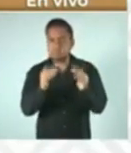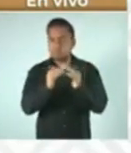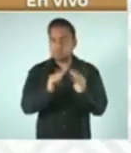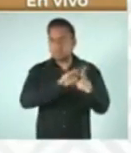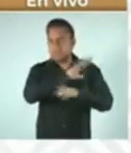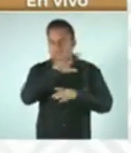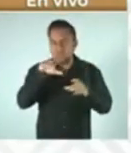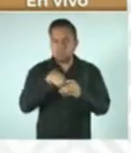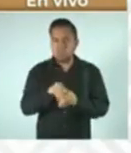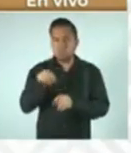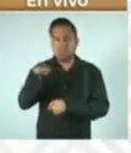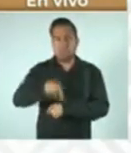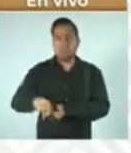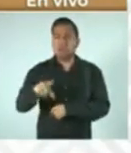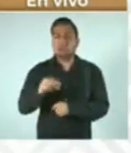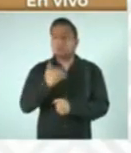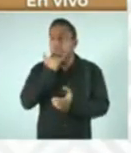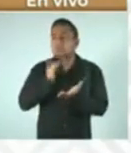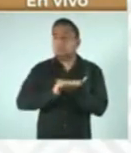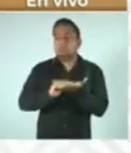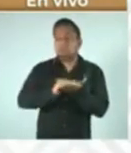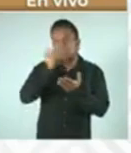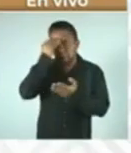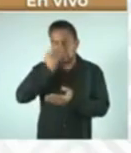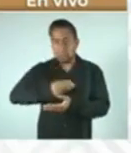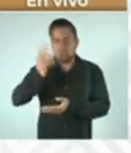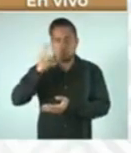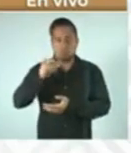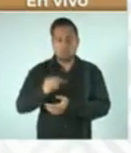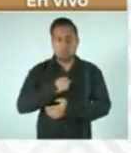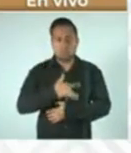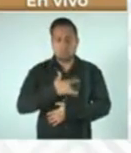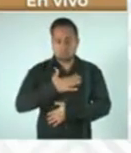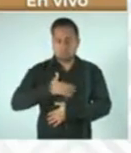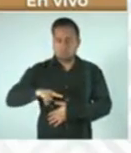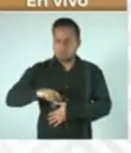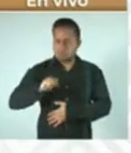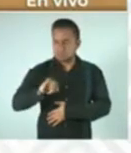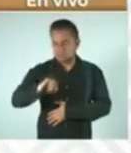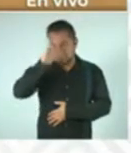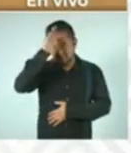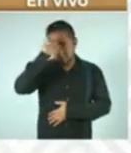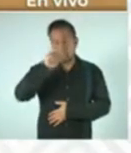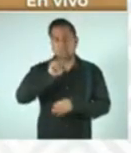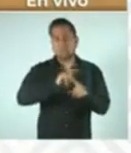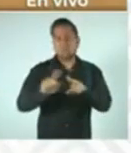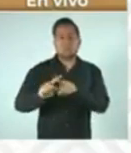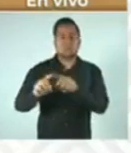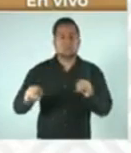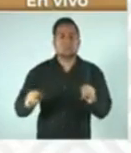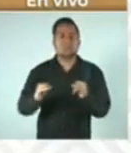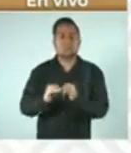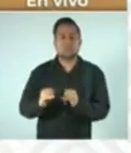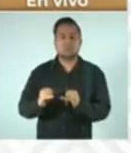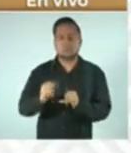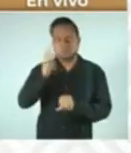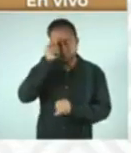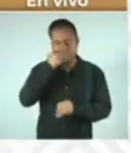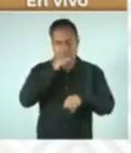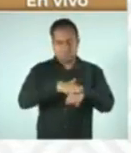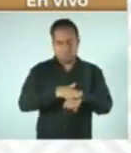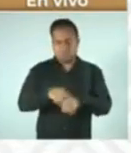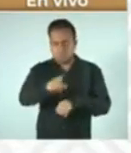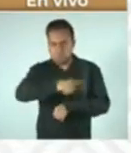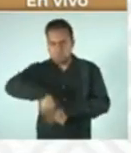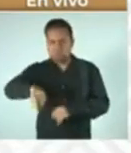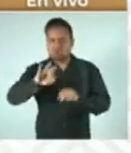ajena, no queden impunes. Y hay una garantía de este gobierno y de todas las instituciones, se lo decimos a nuestros hermanos y